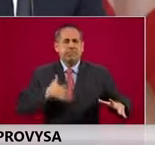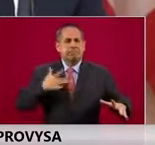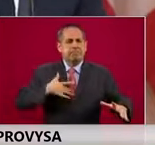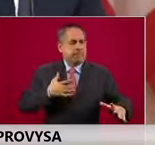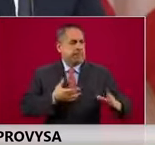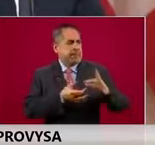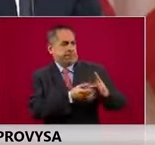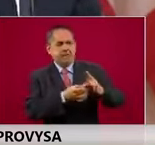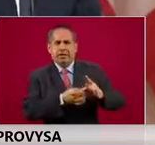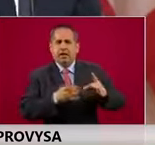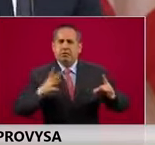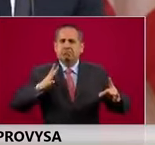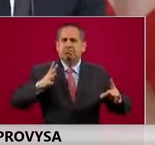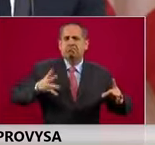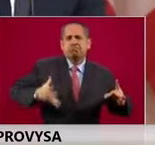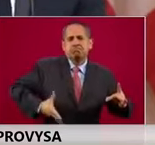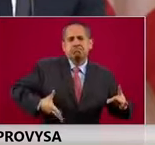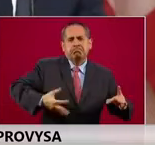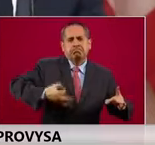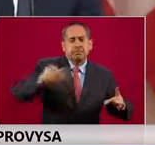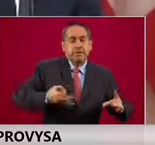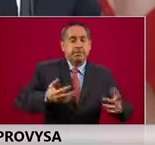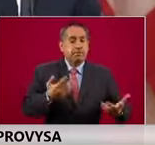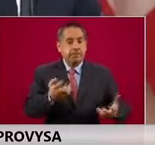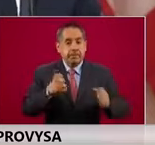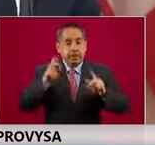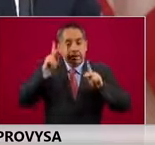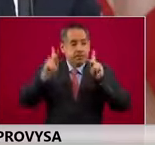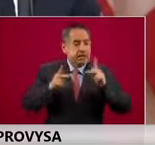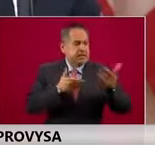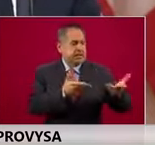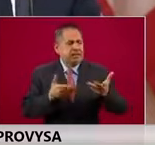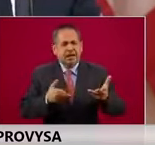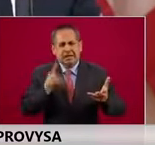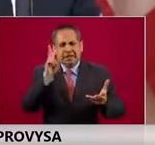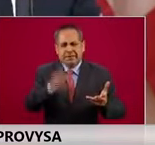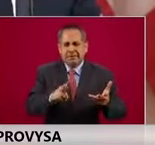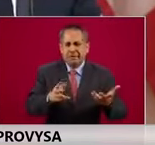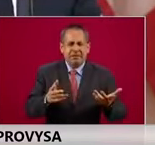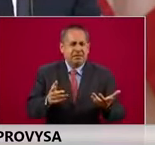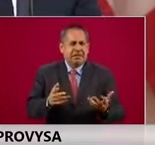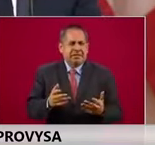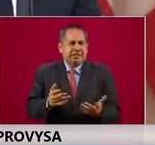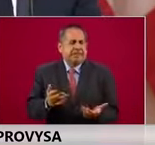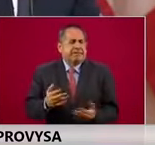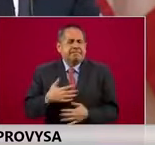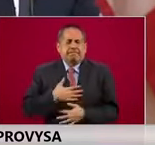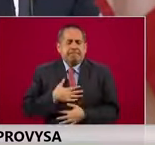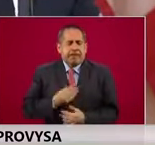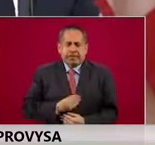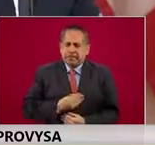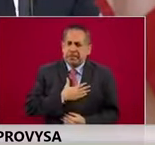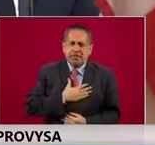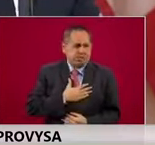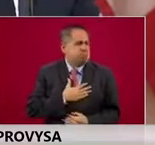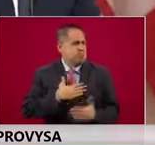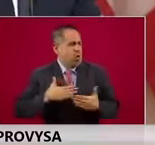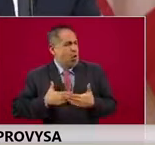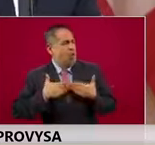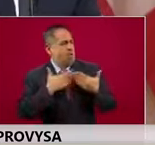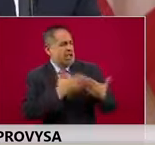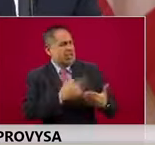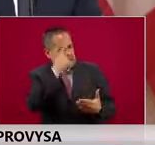fácil, dejan entrar aquí en Estados Unidos. Ainet Frijolation. Ainet Frijolation.